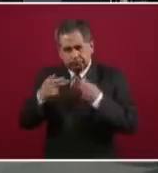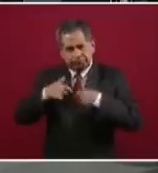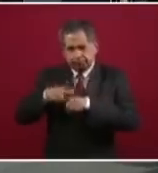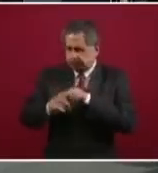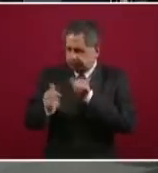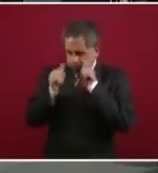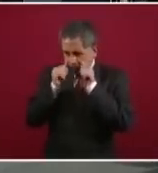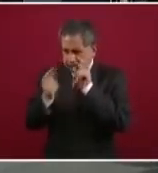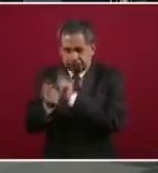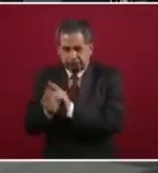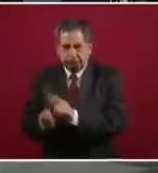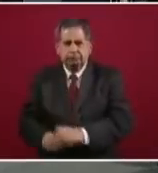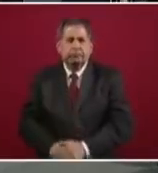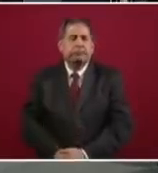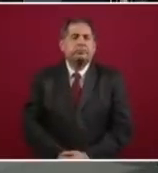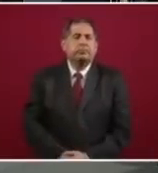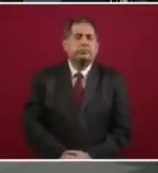personalmente.